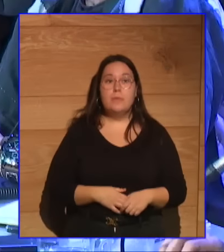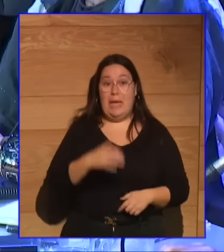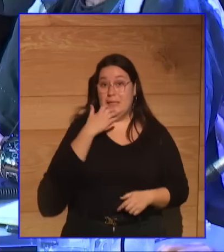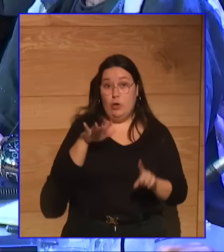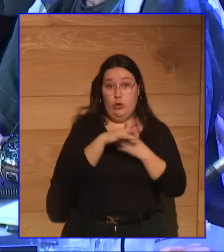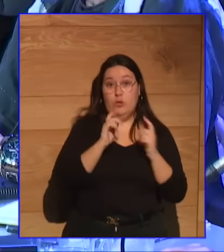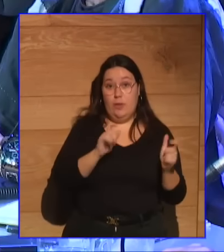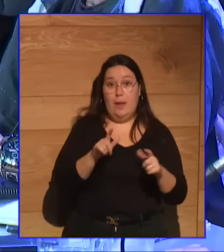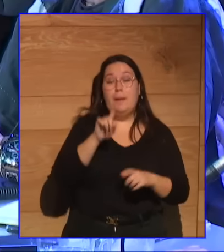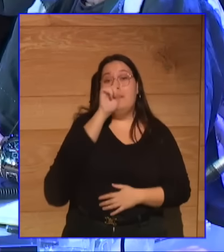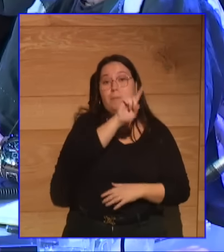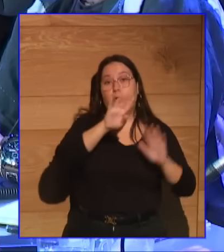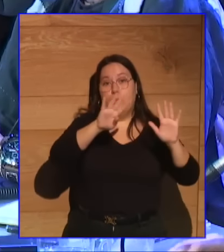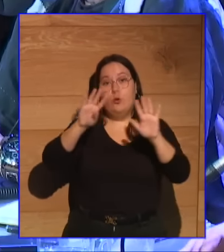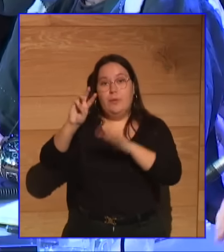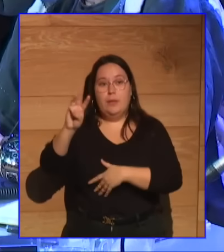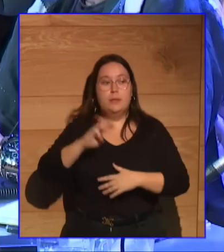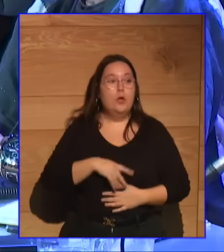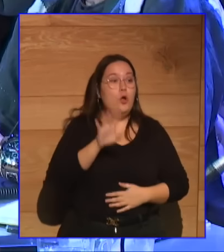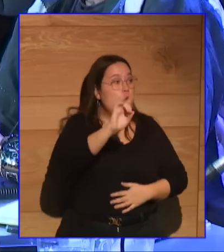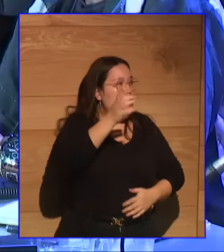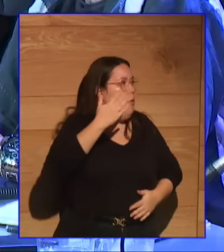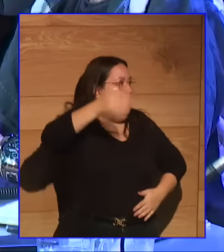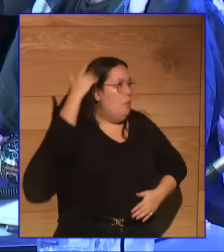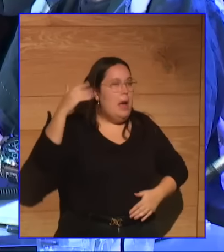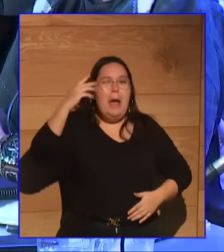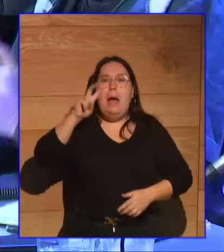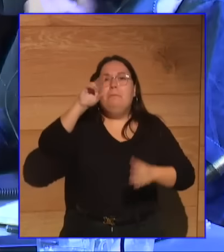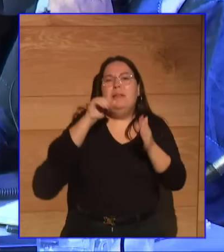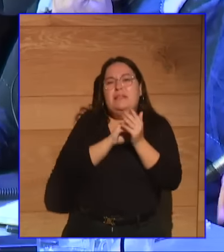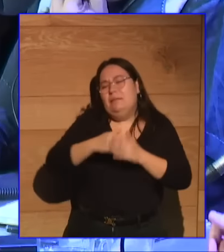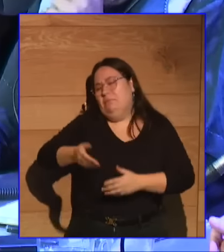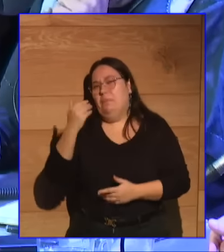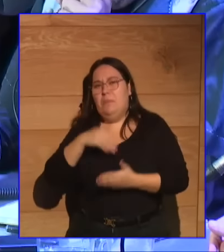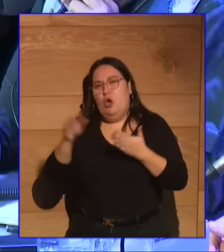vamos a contextualizar el año 1993... No, remóntate a 27 millones, Juan.